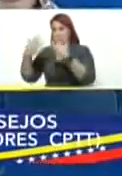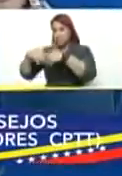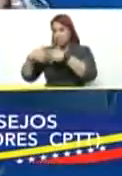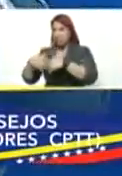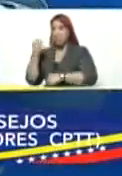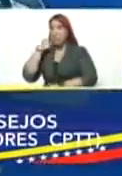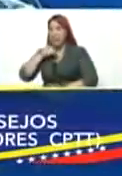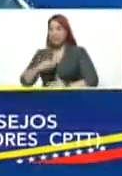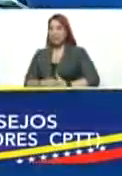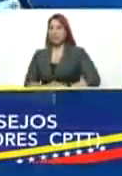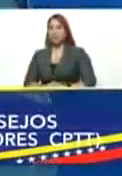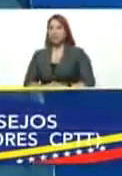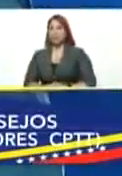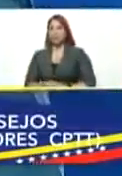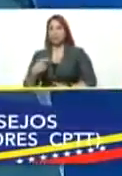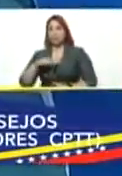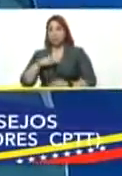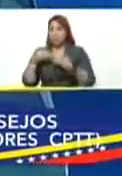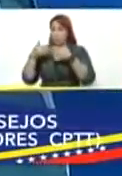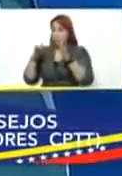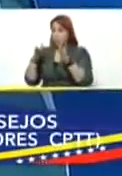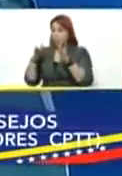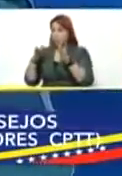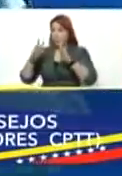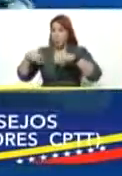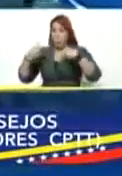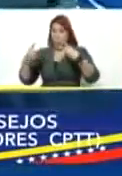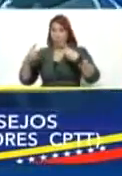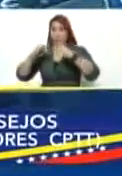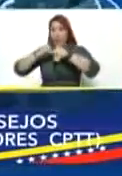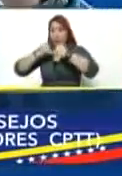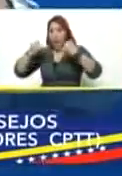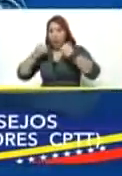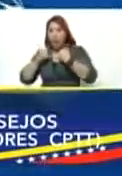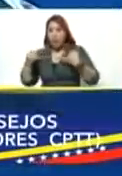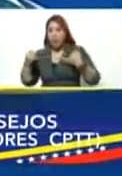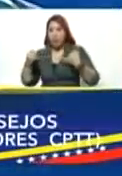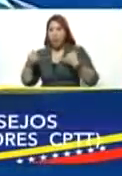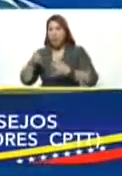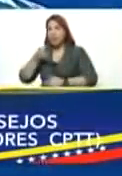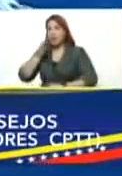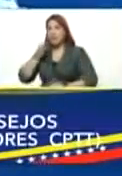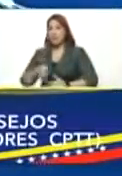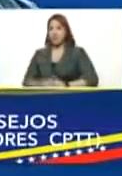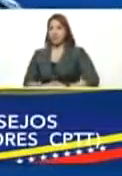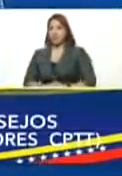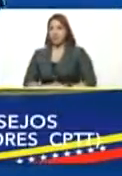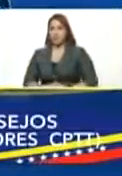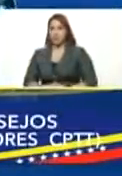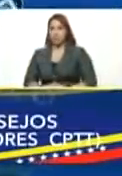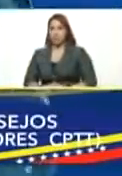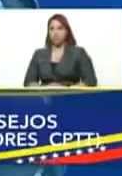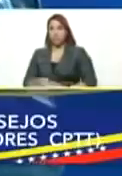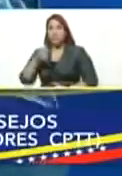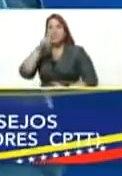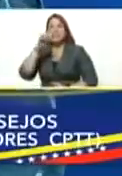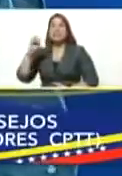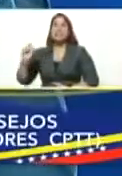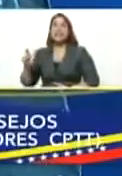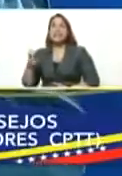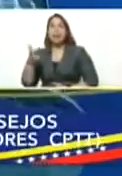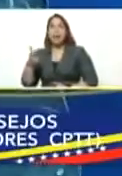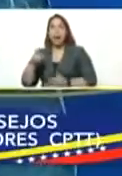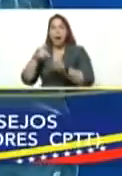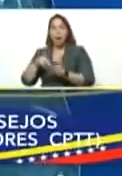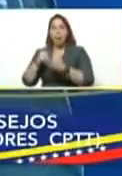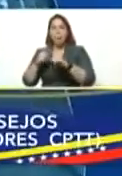Valencia, vamos a instalar una planta, una línea nueva de café, fama América, 100 gramos. 100 gramos